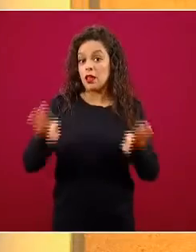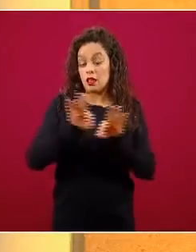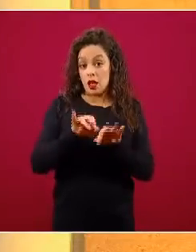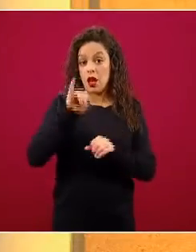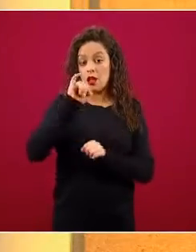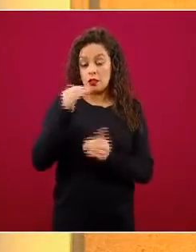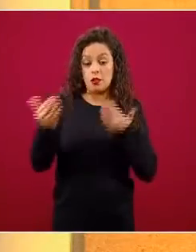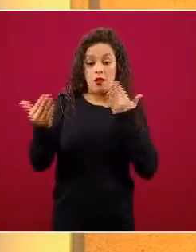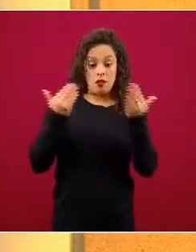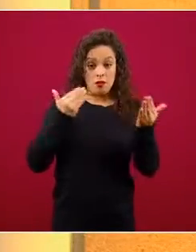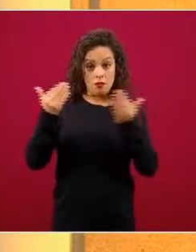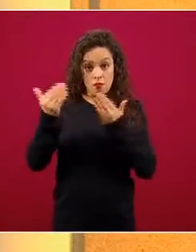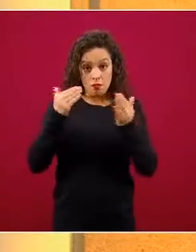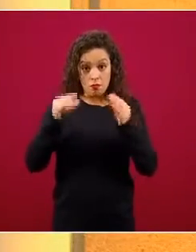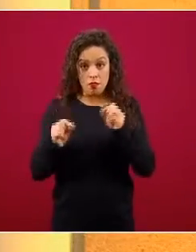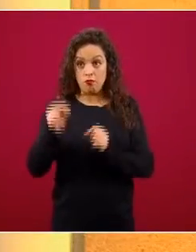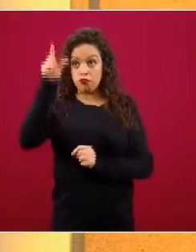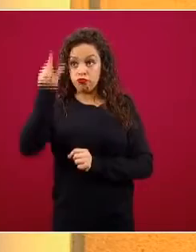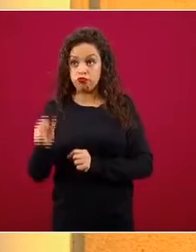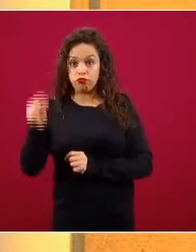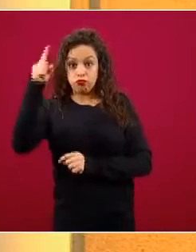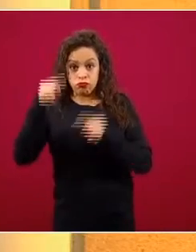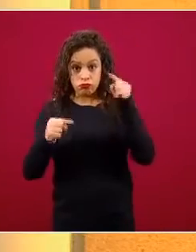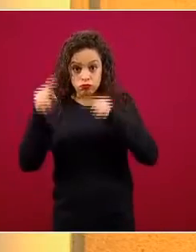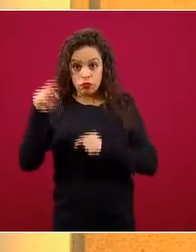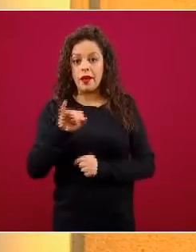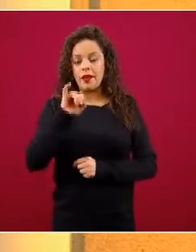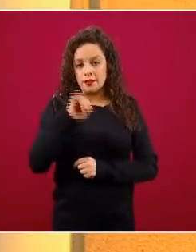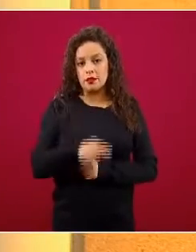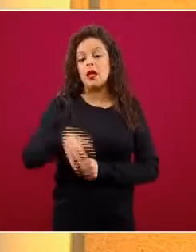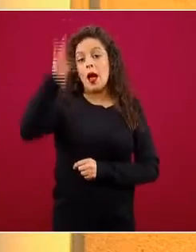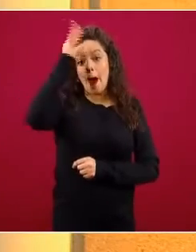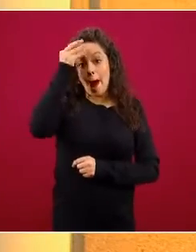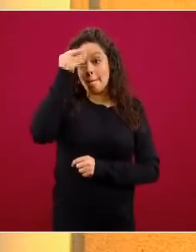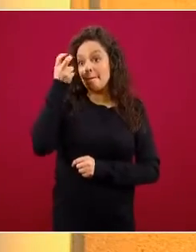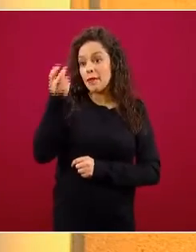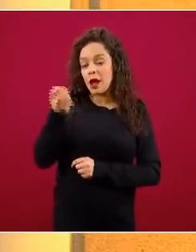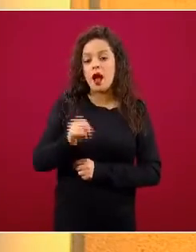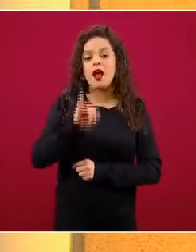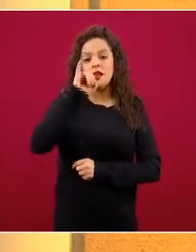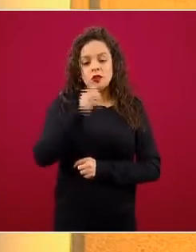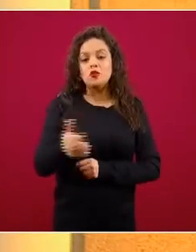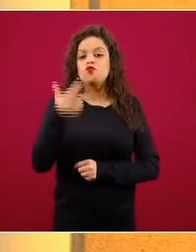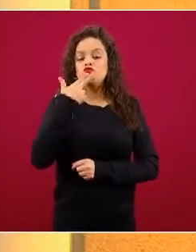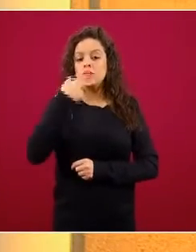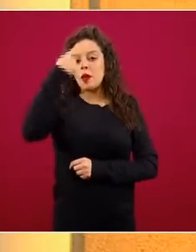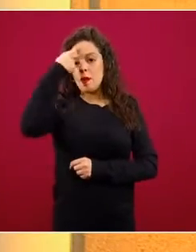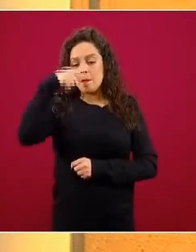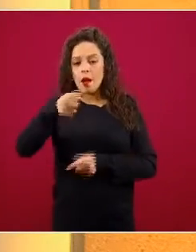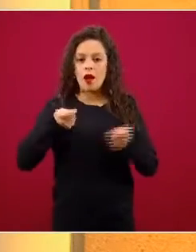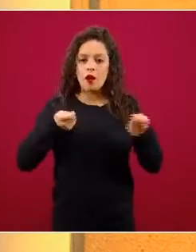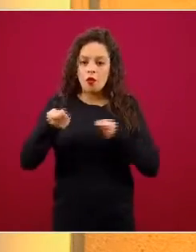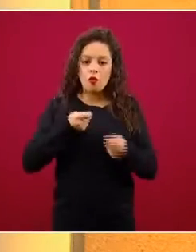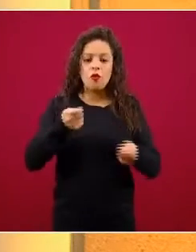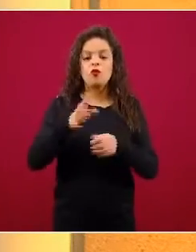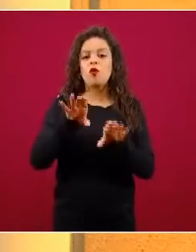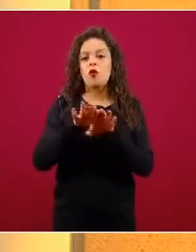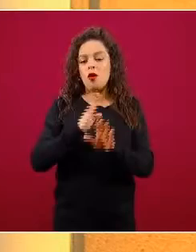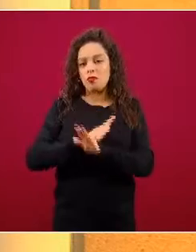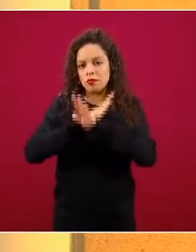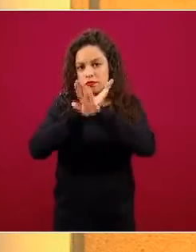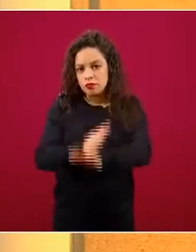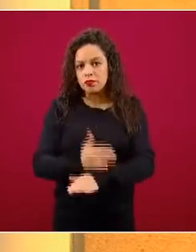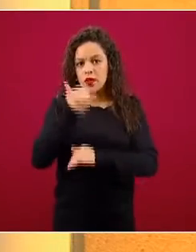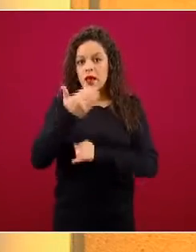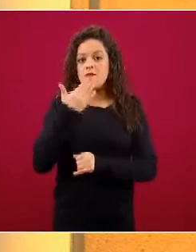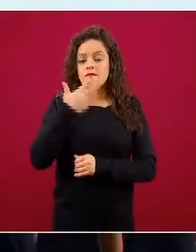aprende de la estadística? Sí. ¿Se genera conocimiento útil para las políticas públicas, la prevención, el control y el desarrollo del sistema de